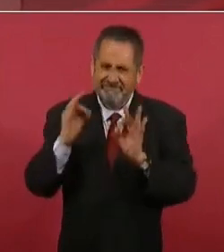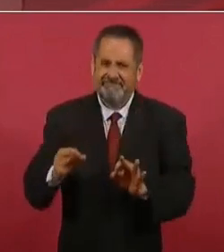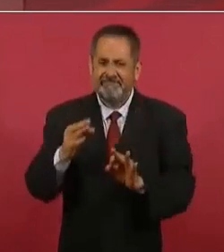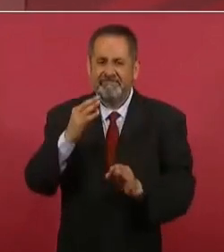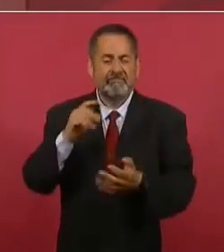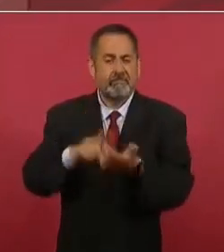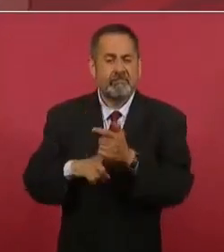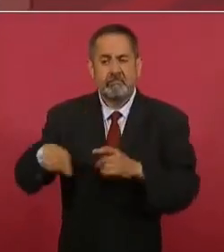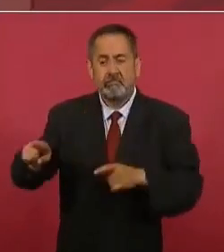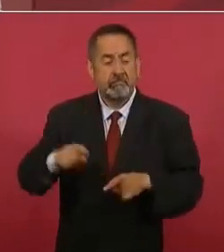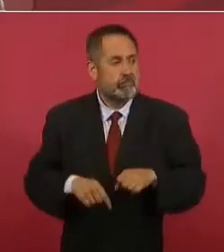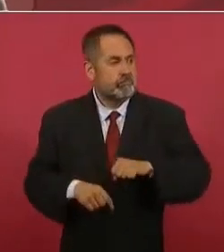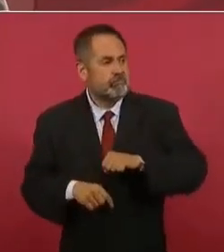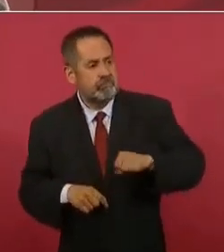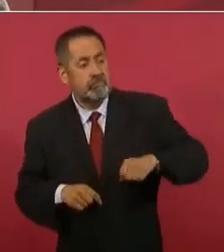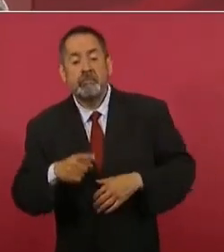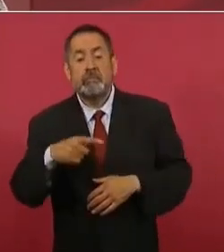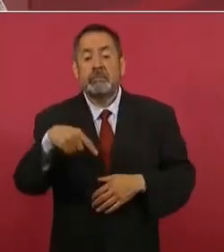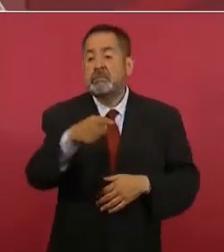porque resistió todo.